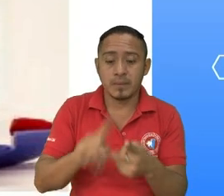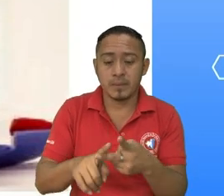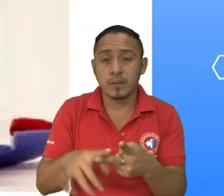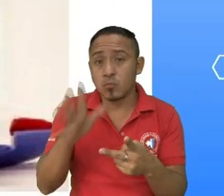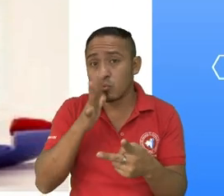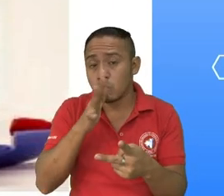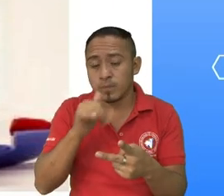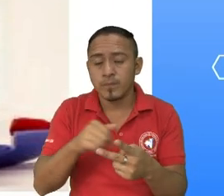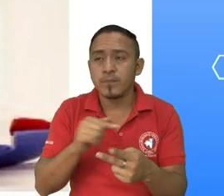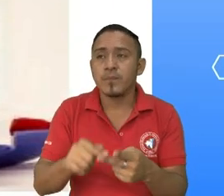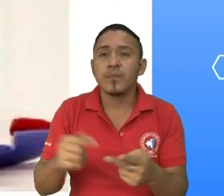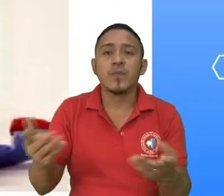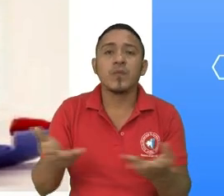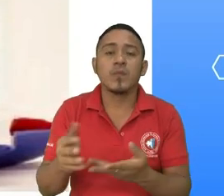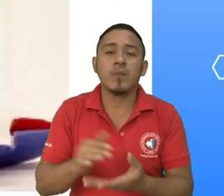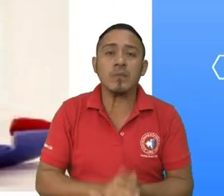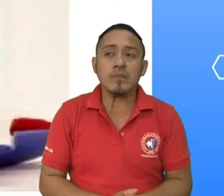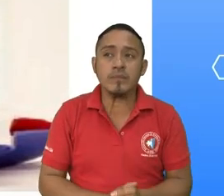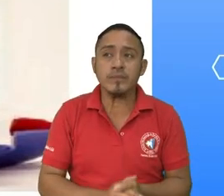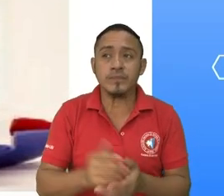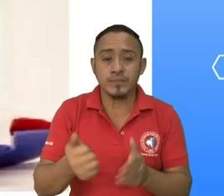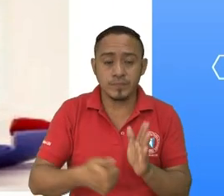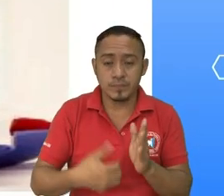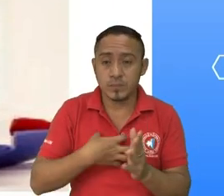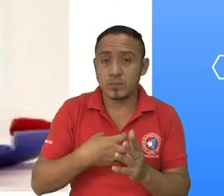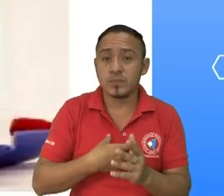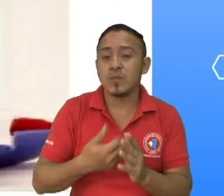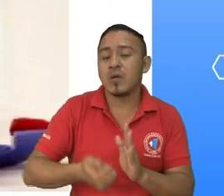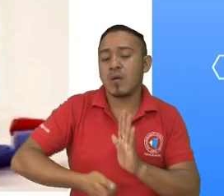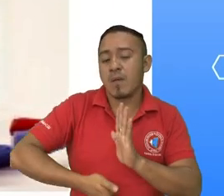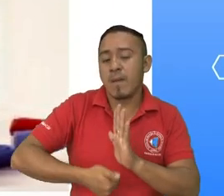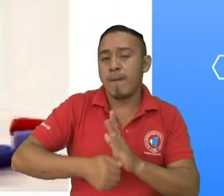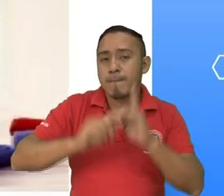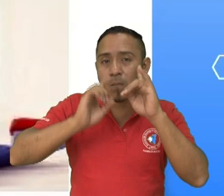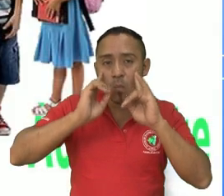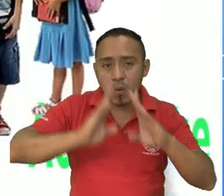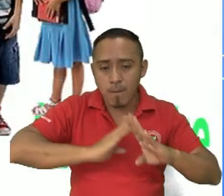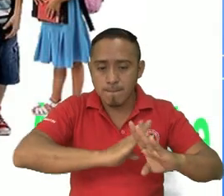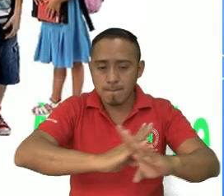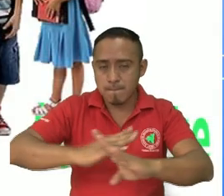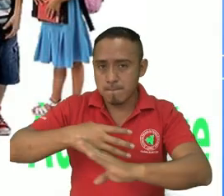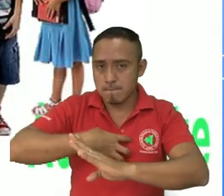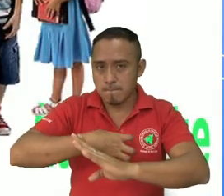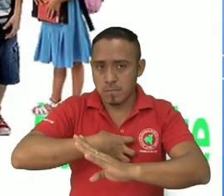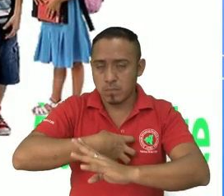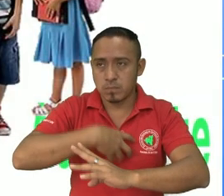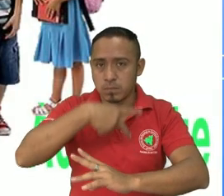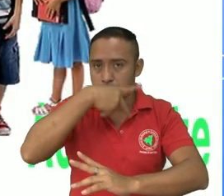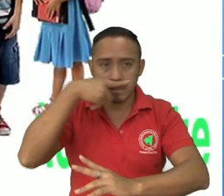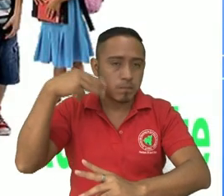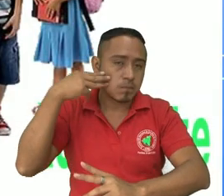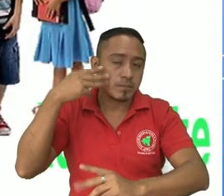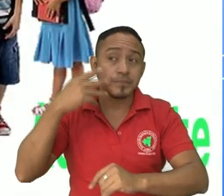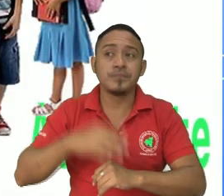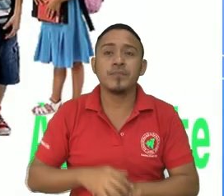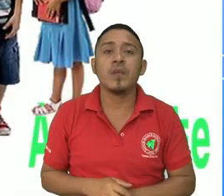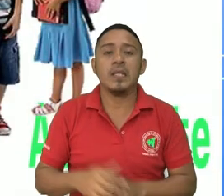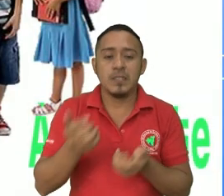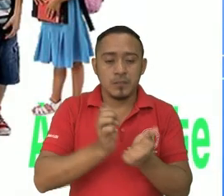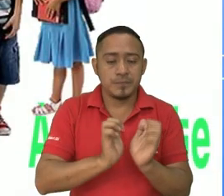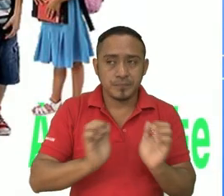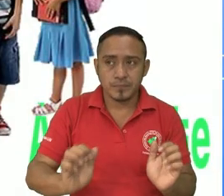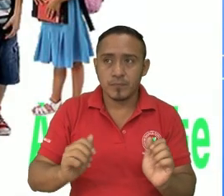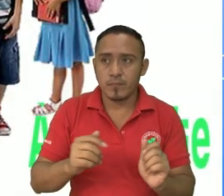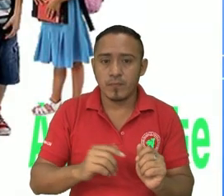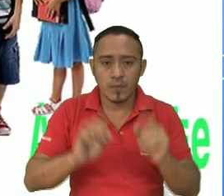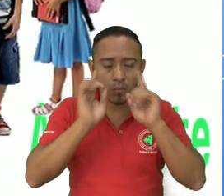adolescencia, ¿qué papel juega la autoprotección que nosotros tenemos como padres de familia? Obviamente, cuando el niño